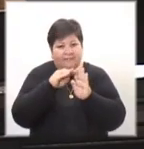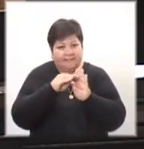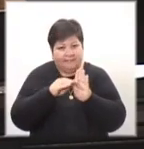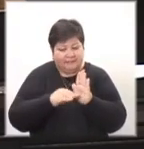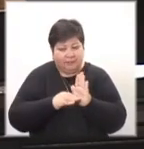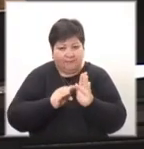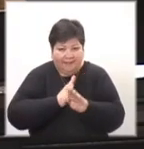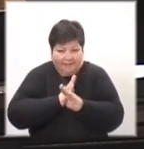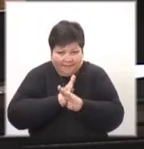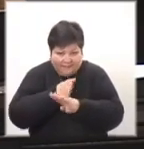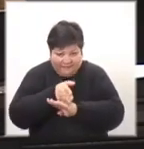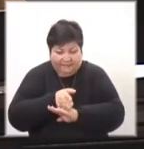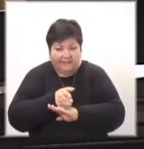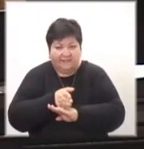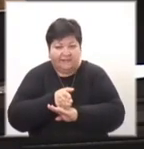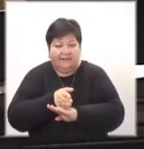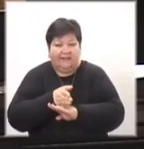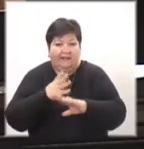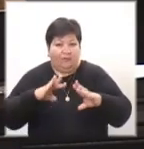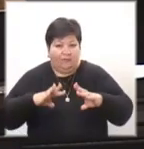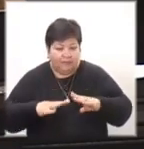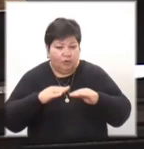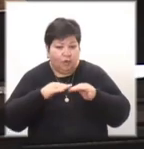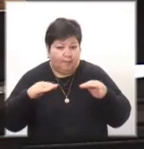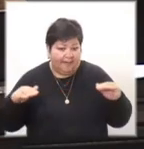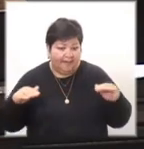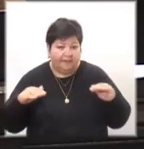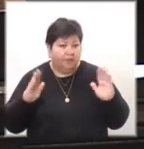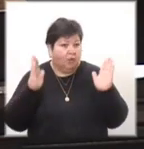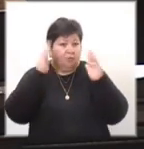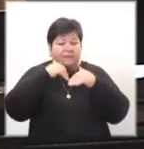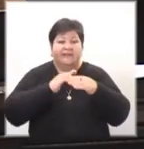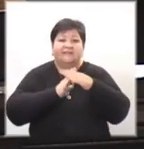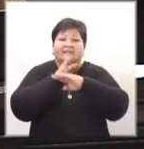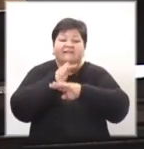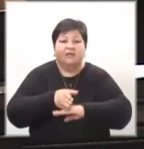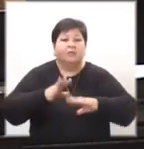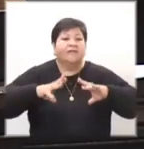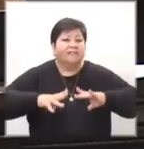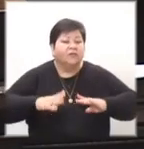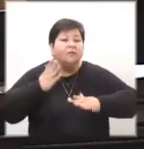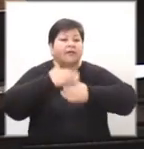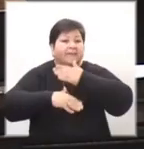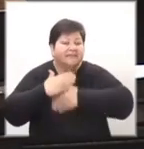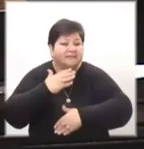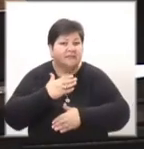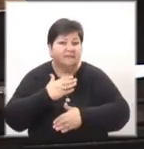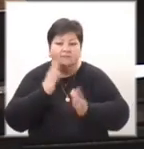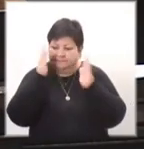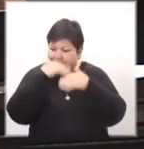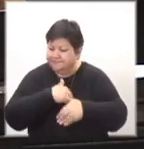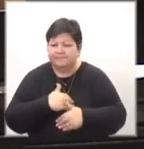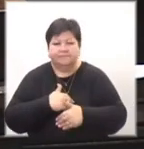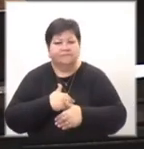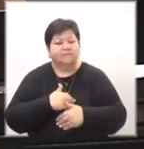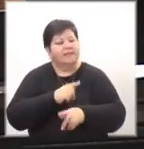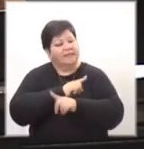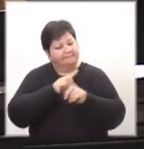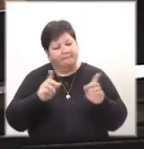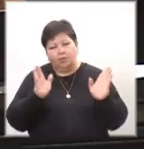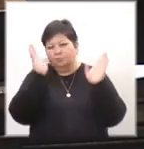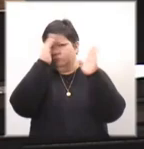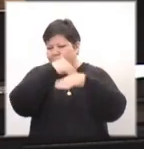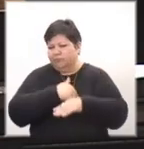causal normal, no podrán acceder a la jubilación por discapacidad, ni tampoco se les permite acceder a